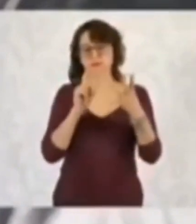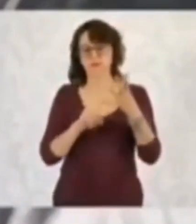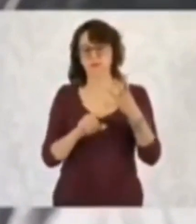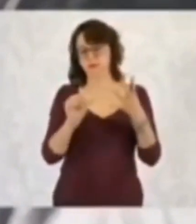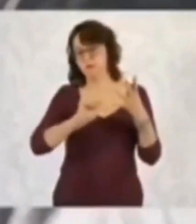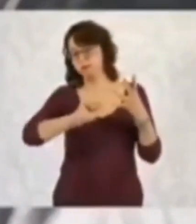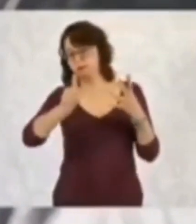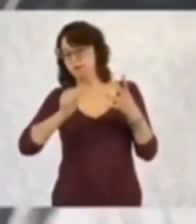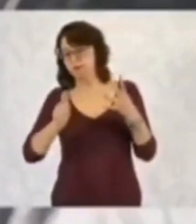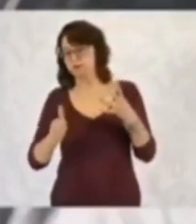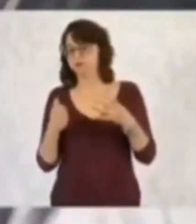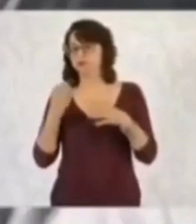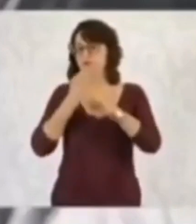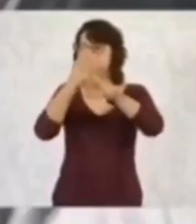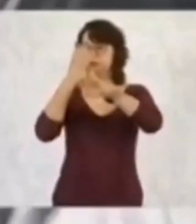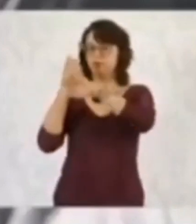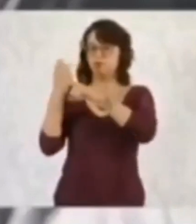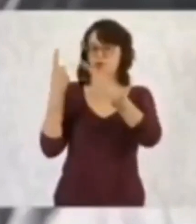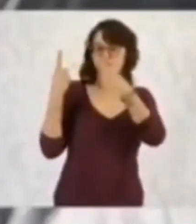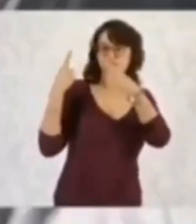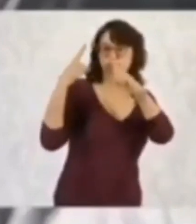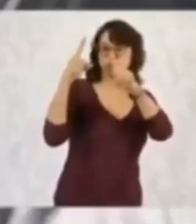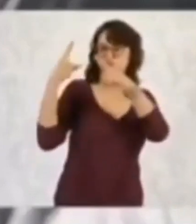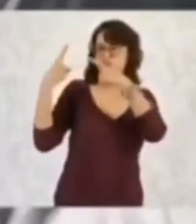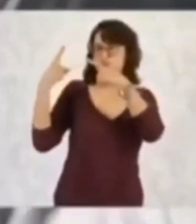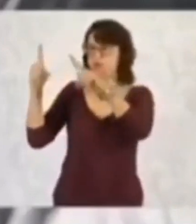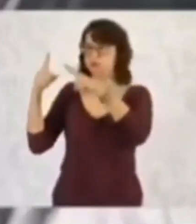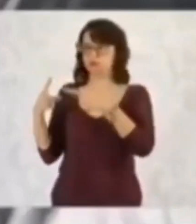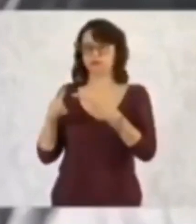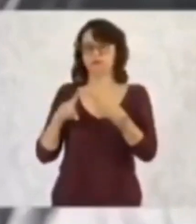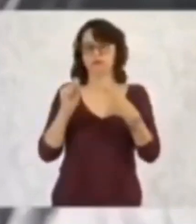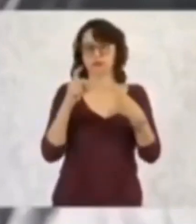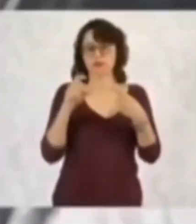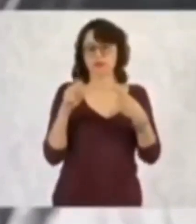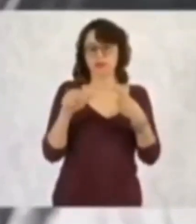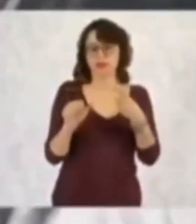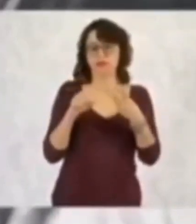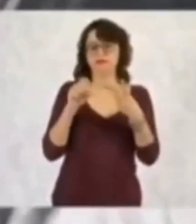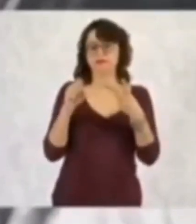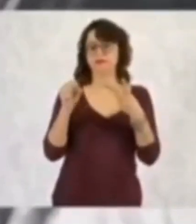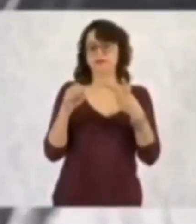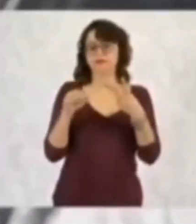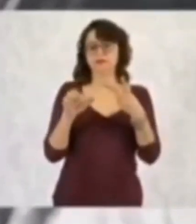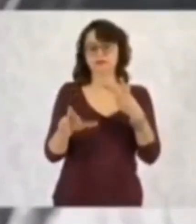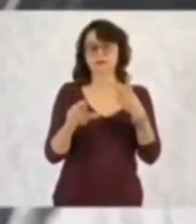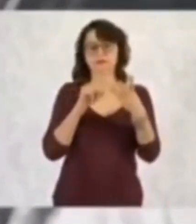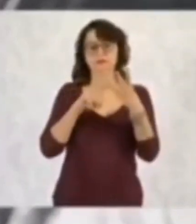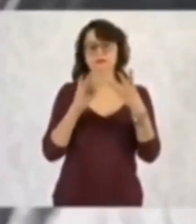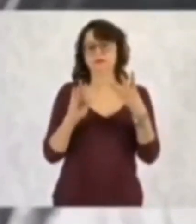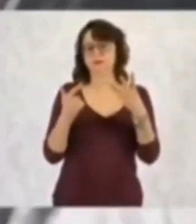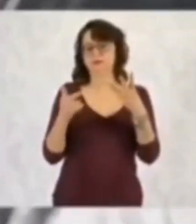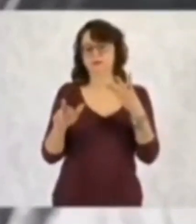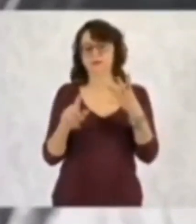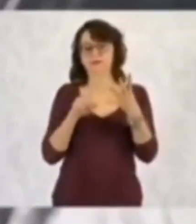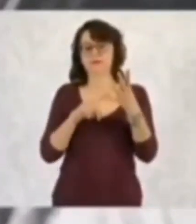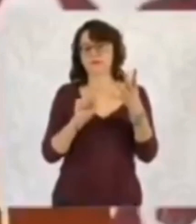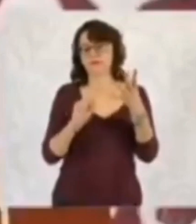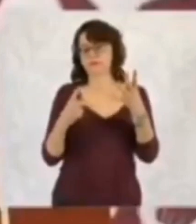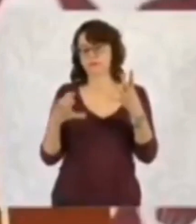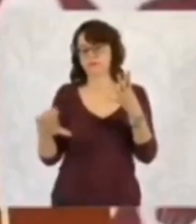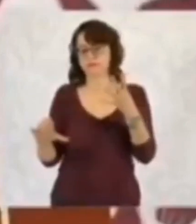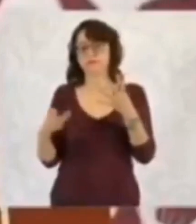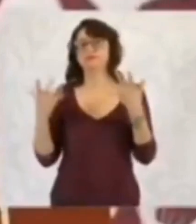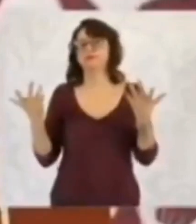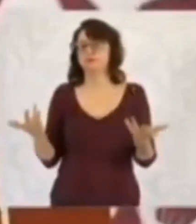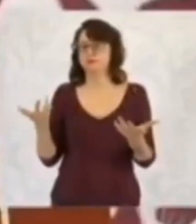manera simultánea en 3 estados de la República a cargo de la Secretaría de la Defensa Nacional, Marina, Fiscalía General de la República y Secretaría de